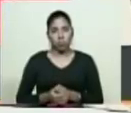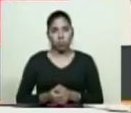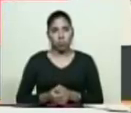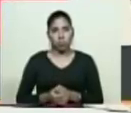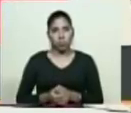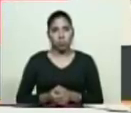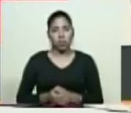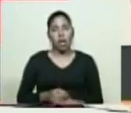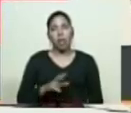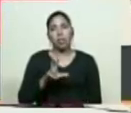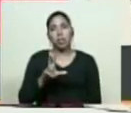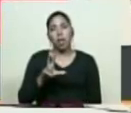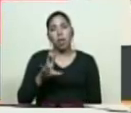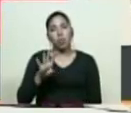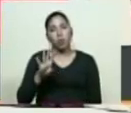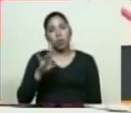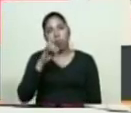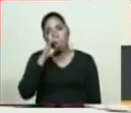3 o 4 años después,